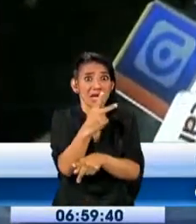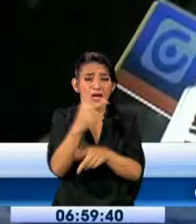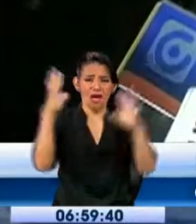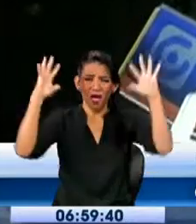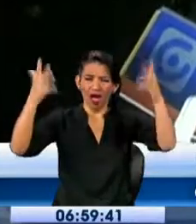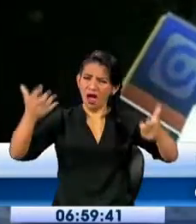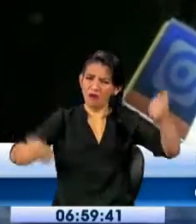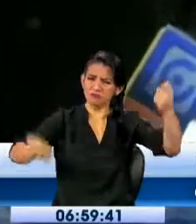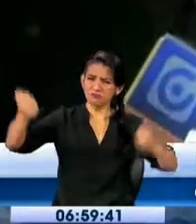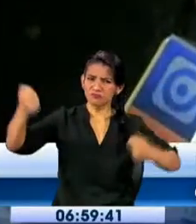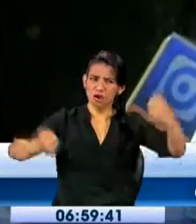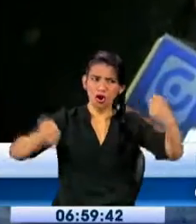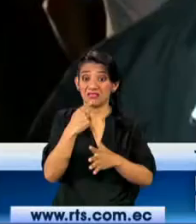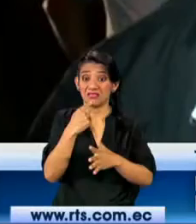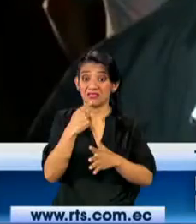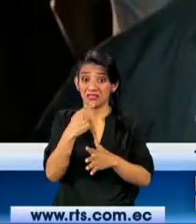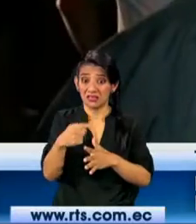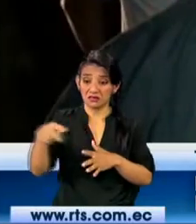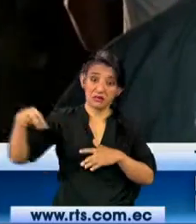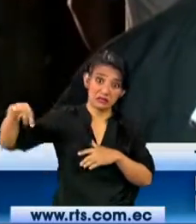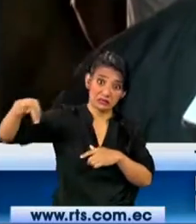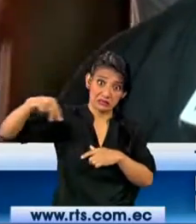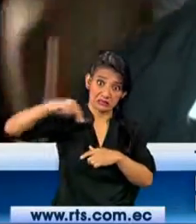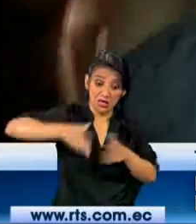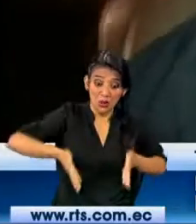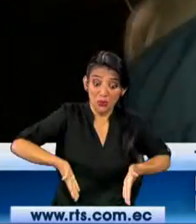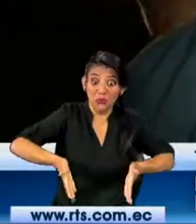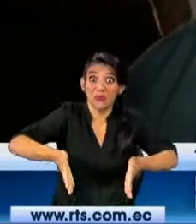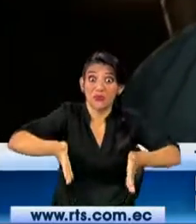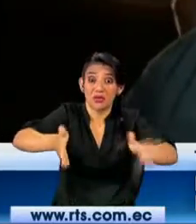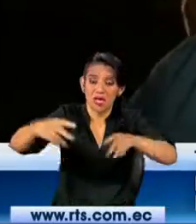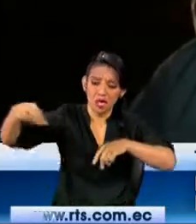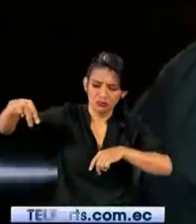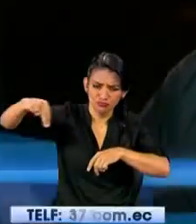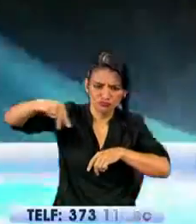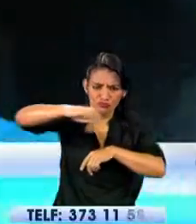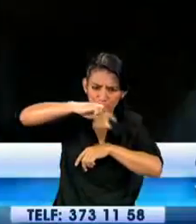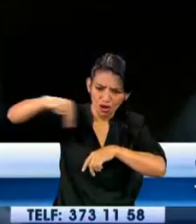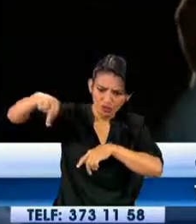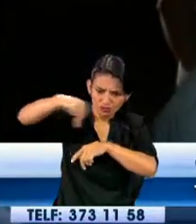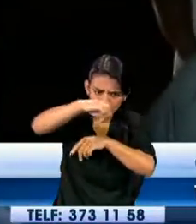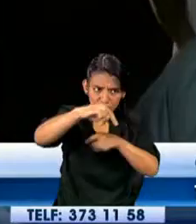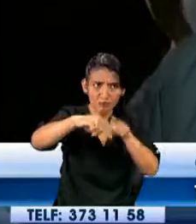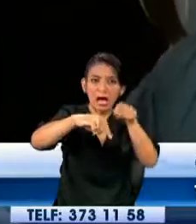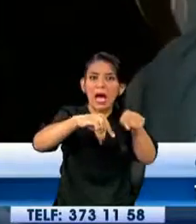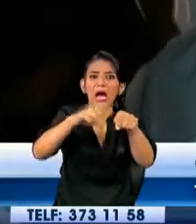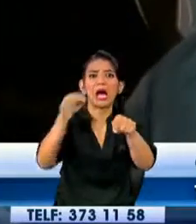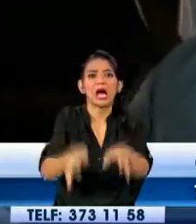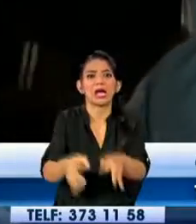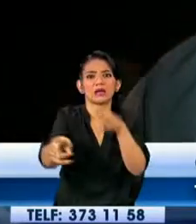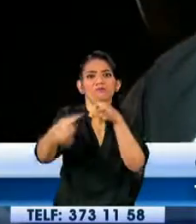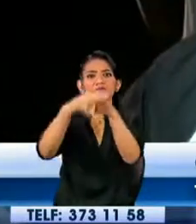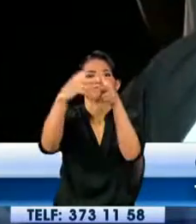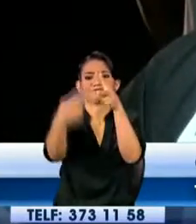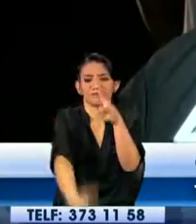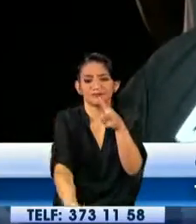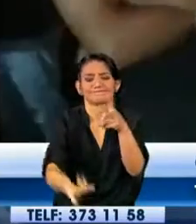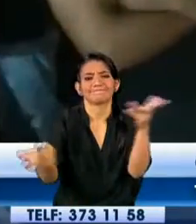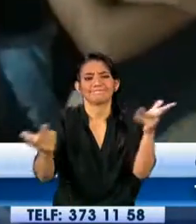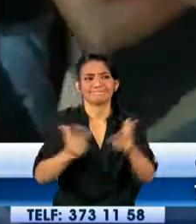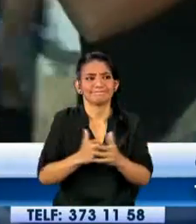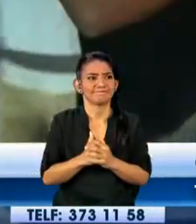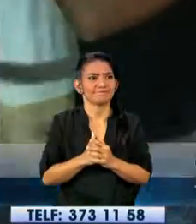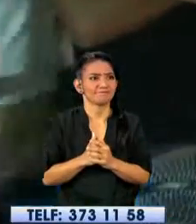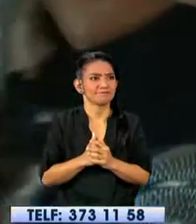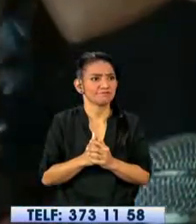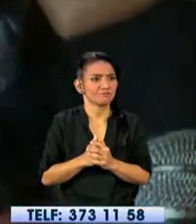camión grande y una Fénix atrás. Otro lado, se ha quedado en la línea amarilla ahí esperando para pasar al otro lado y traerle bien lo arrebató.